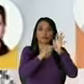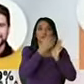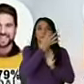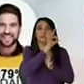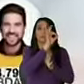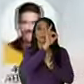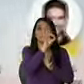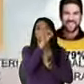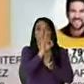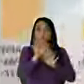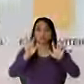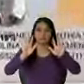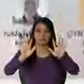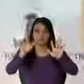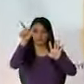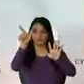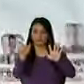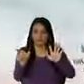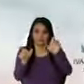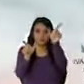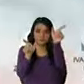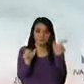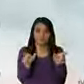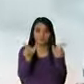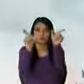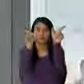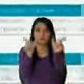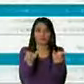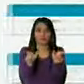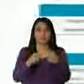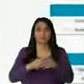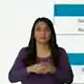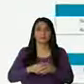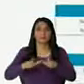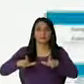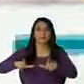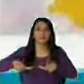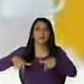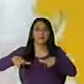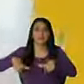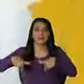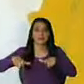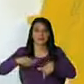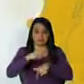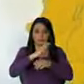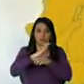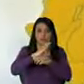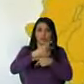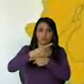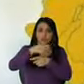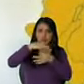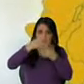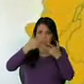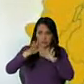28.19%. Repetimos, la votación hasta esta hora escrutada por el Consejo Nacional Electoral,